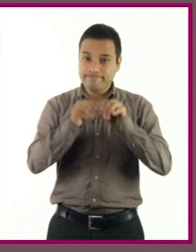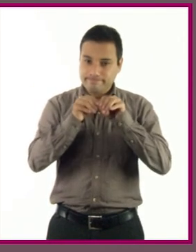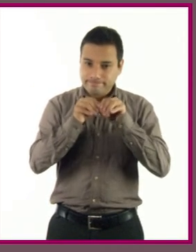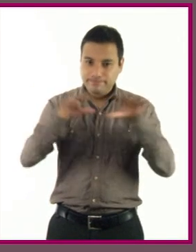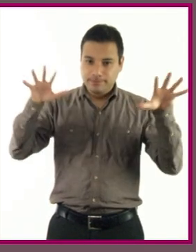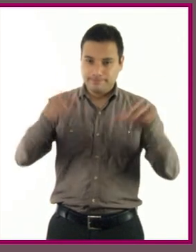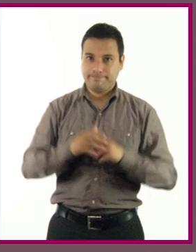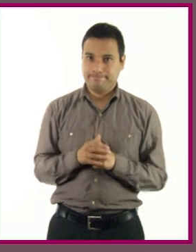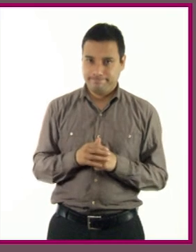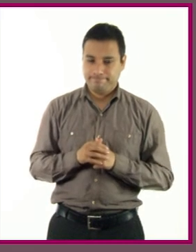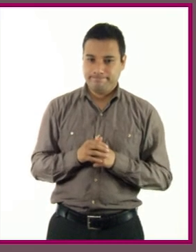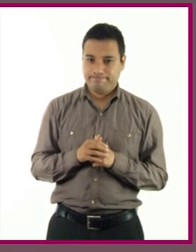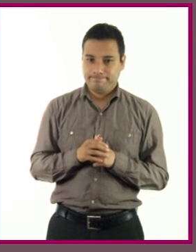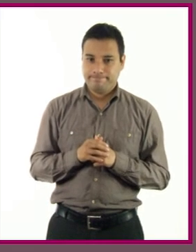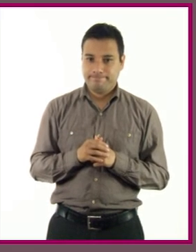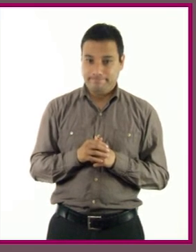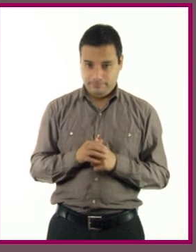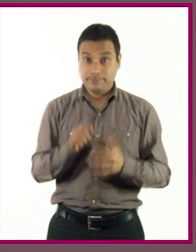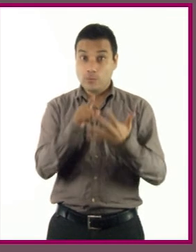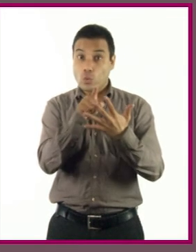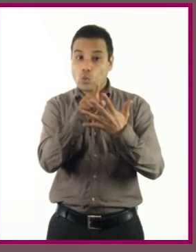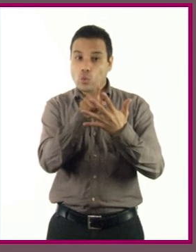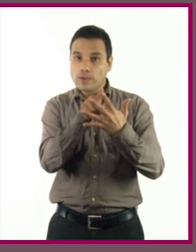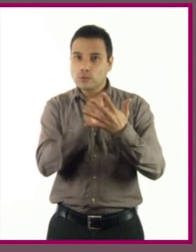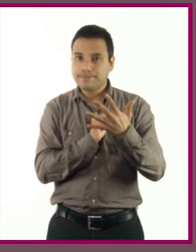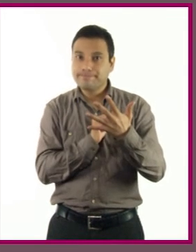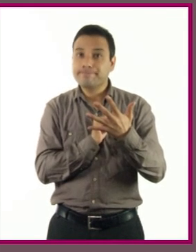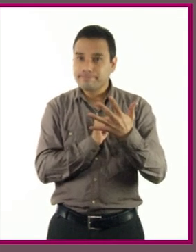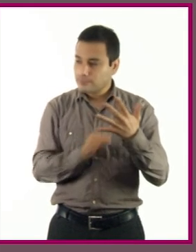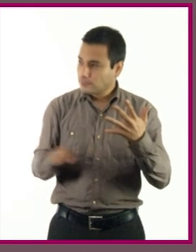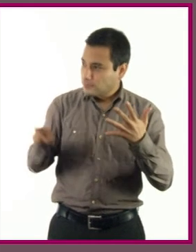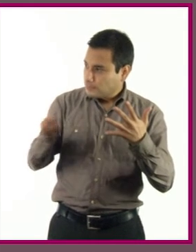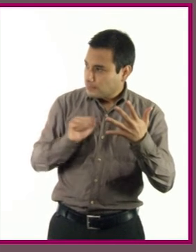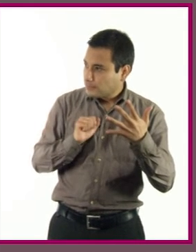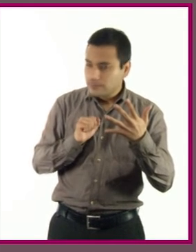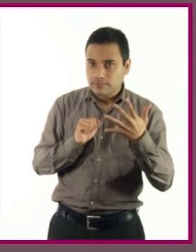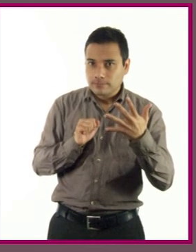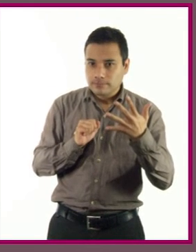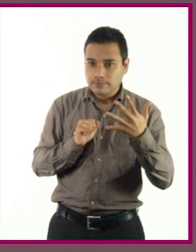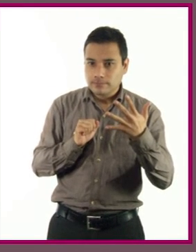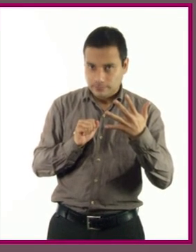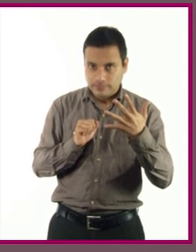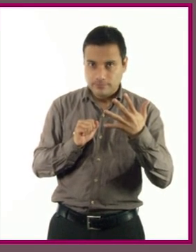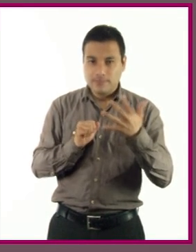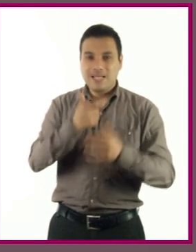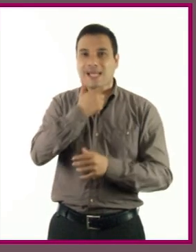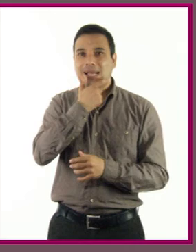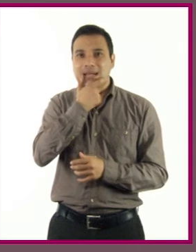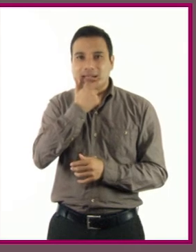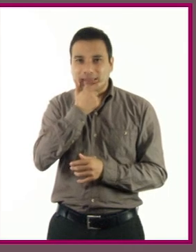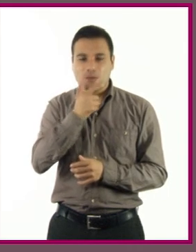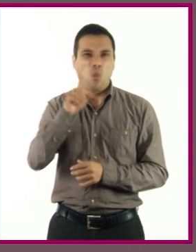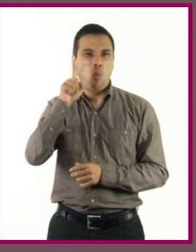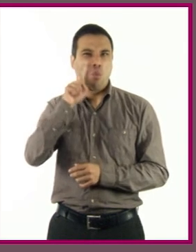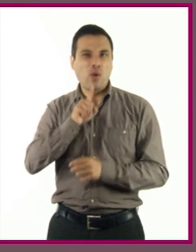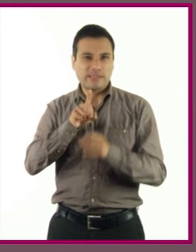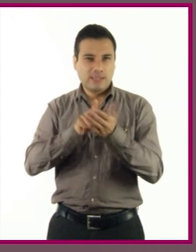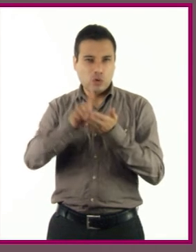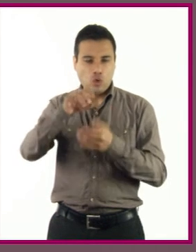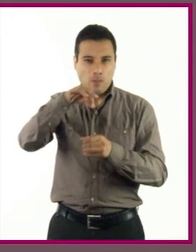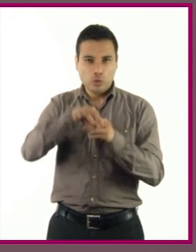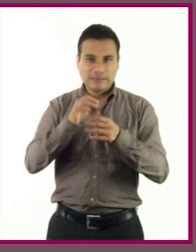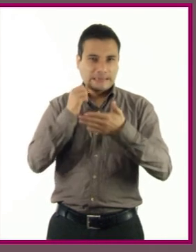y Lucretia Mott. En el cuarto escalón agregamos la lucha por el voto en Inglaterra, liderada